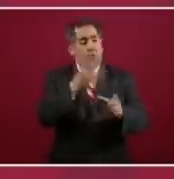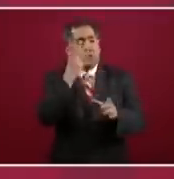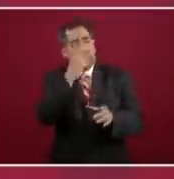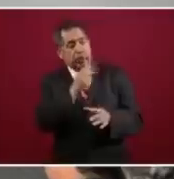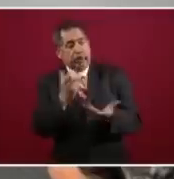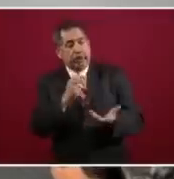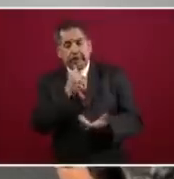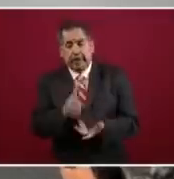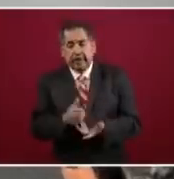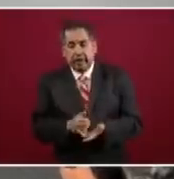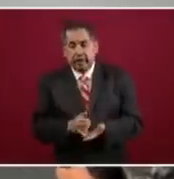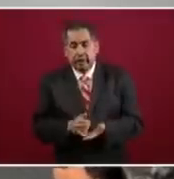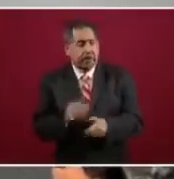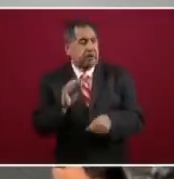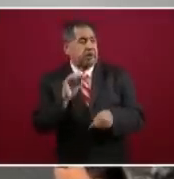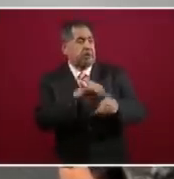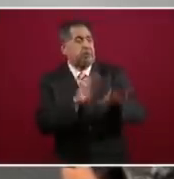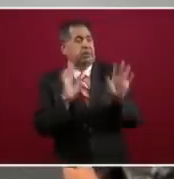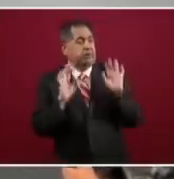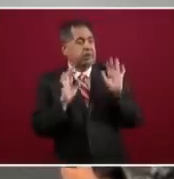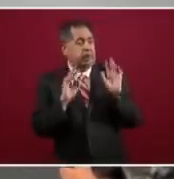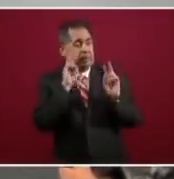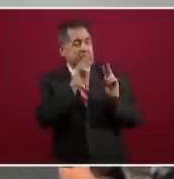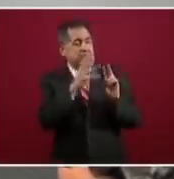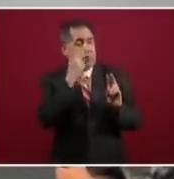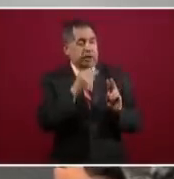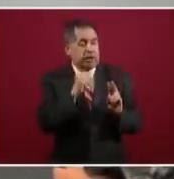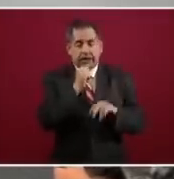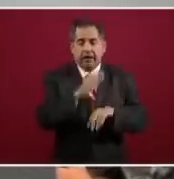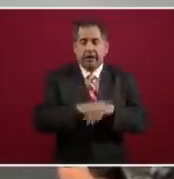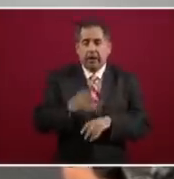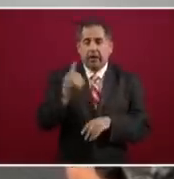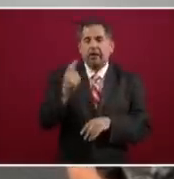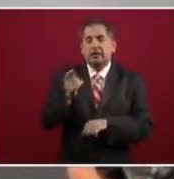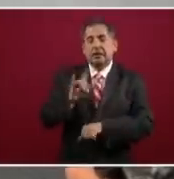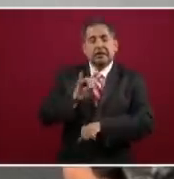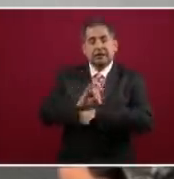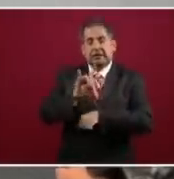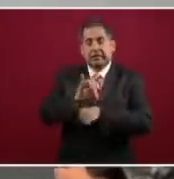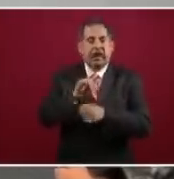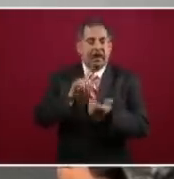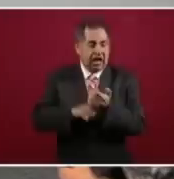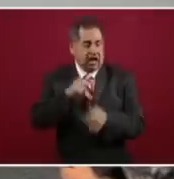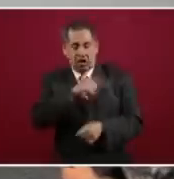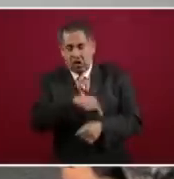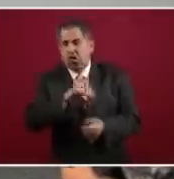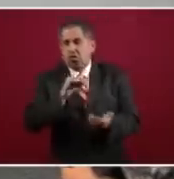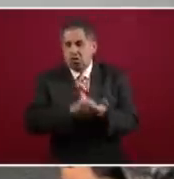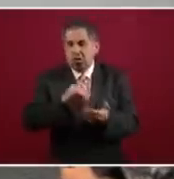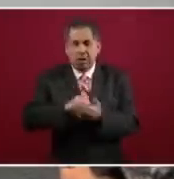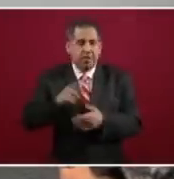yo estuviese nada más de adorno para simular con la hipocresía que les caracteriza